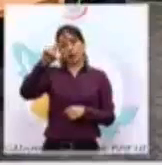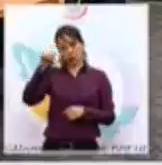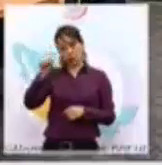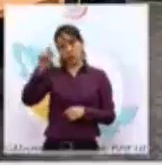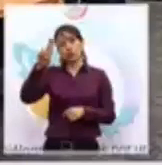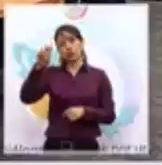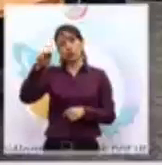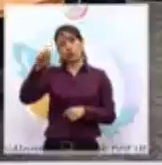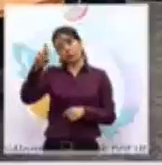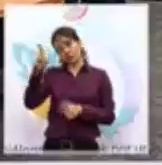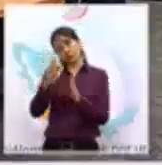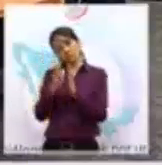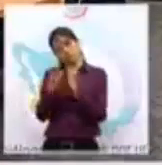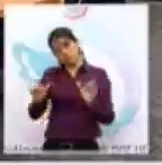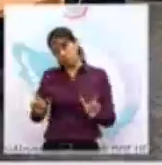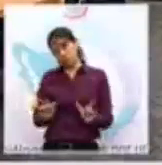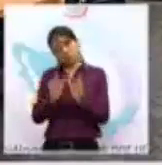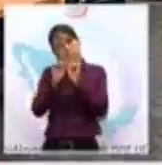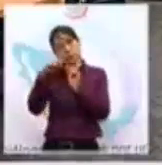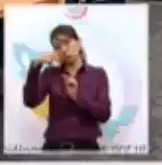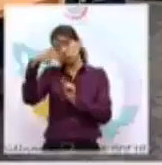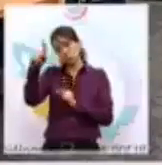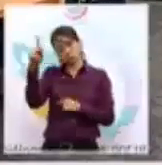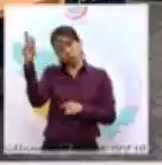sus comentarios.